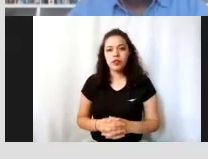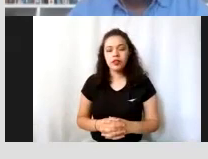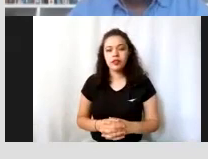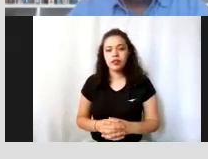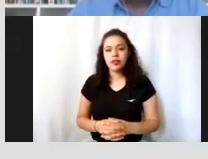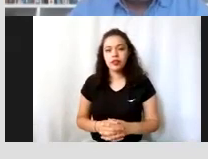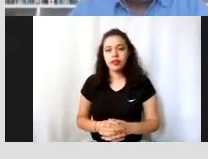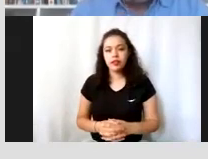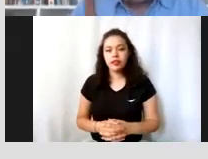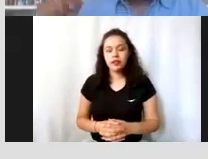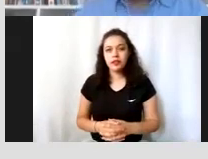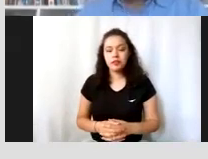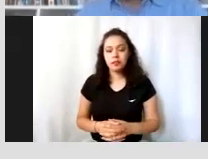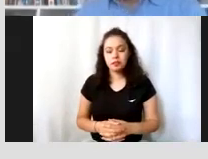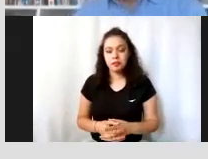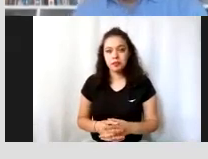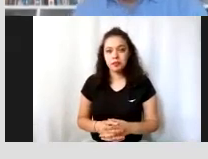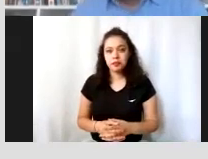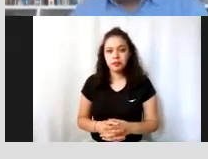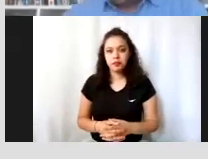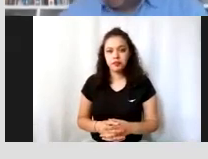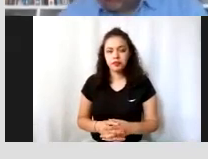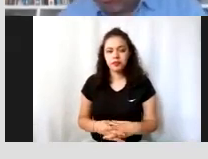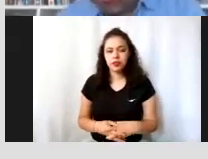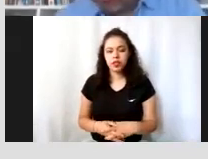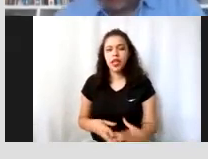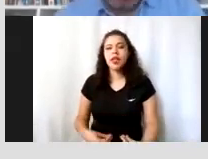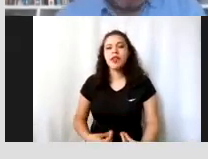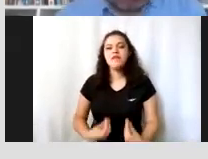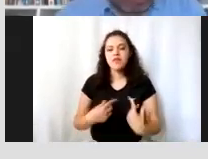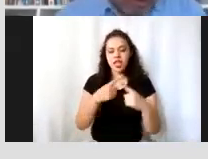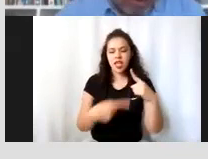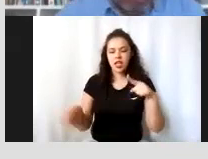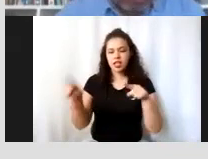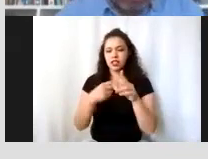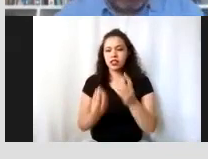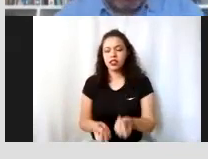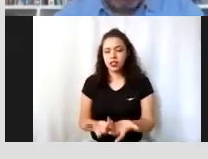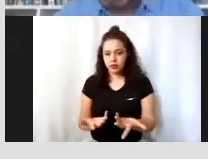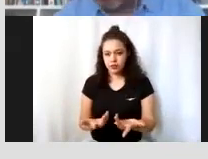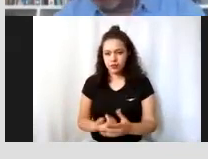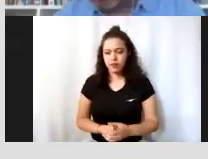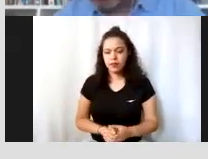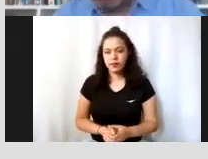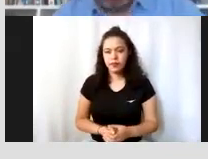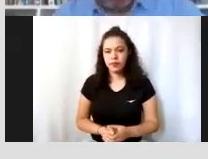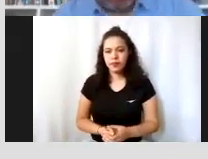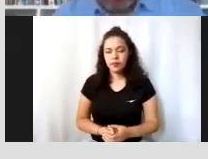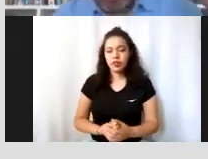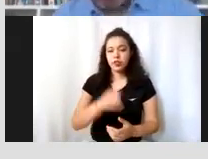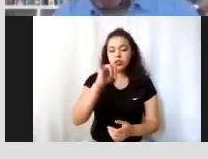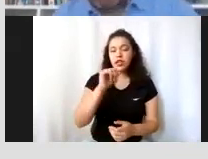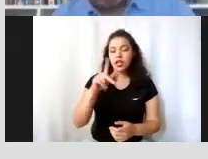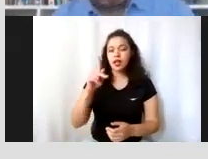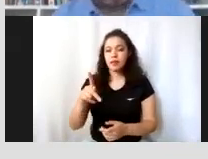Ahora, ciclo de vida. ¿Durante cuánto tiempo establecen en sus IAPs los